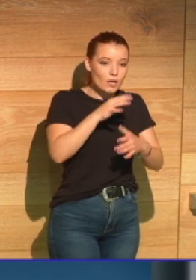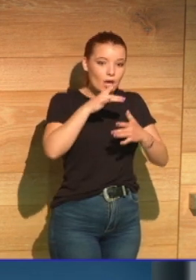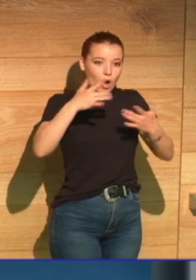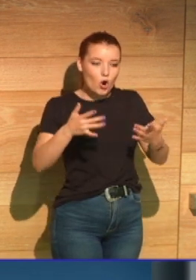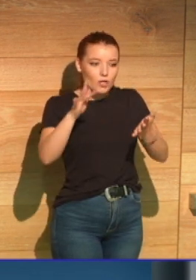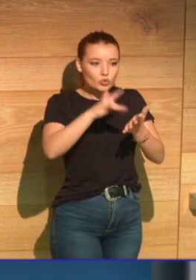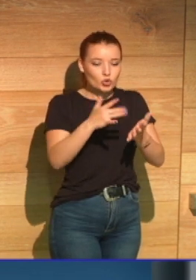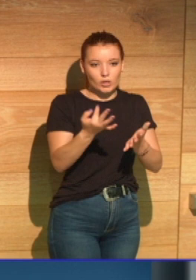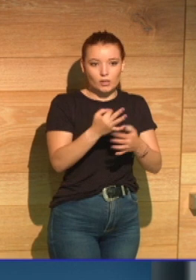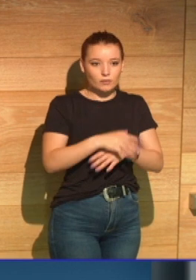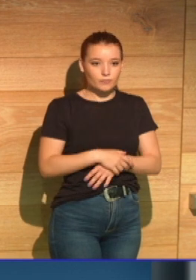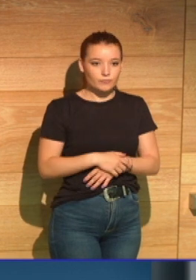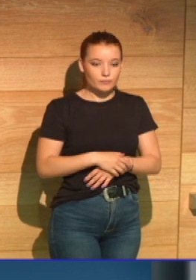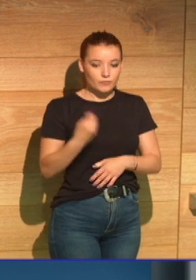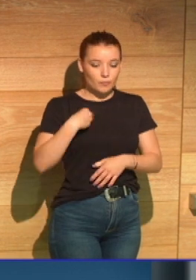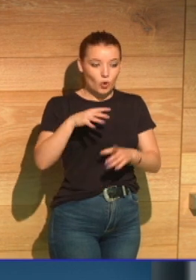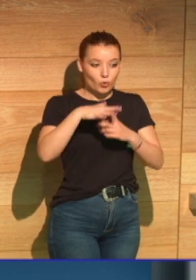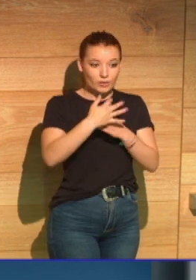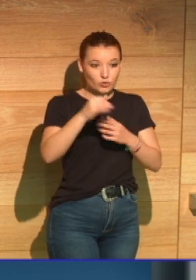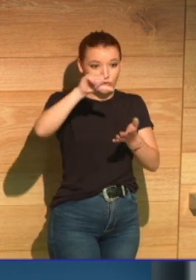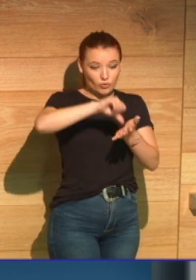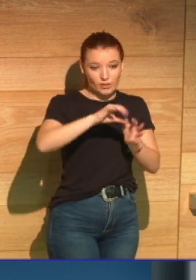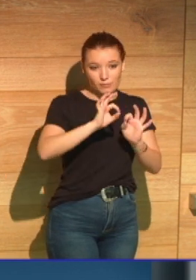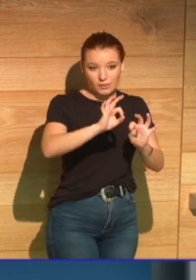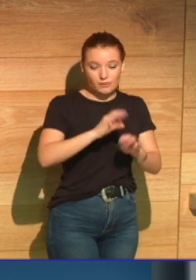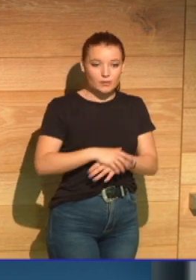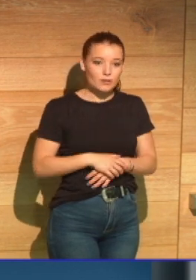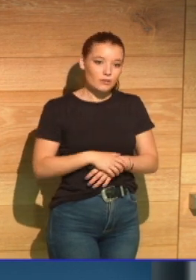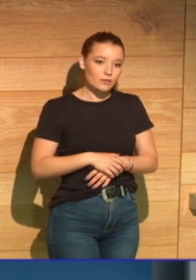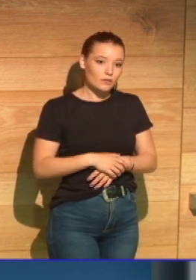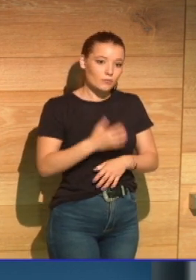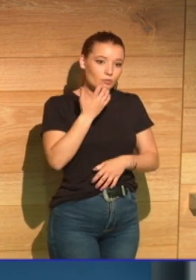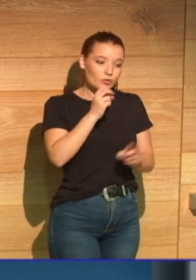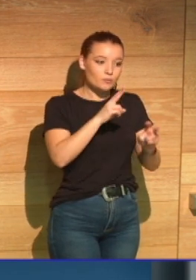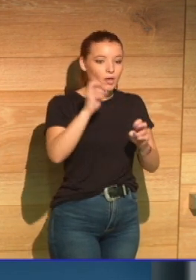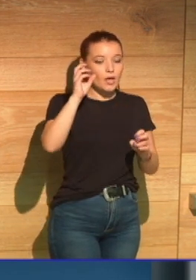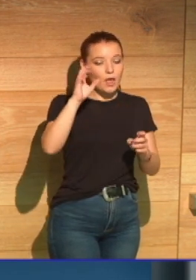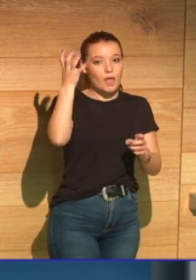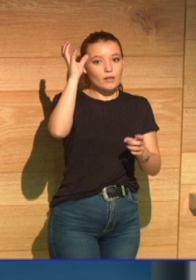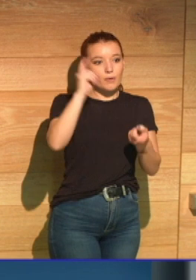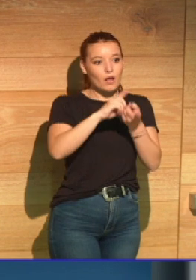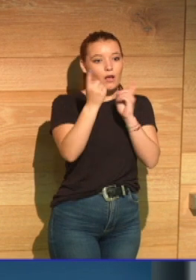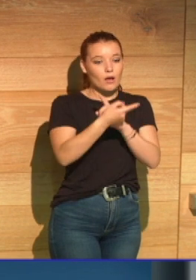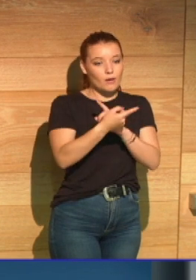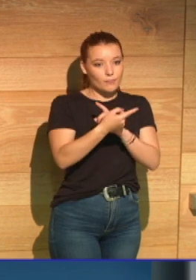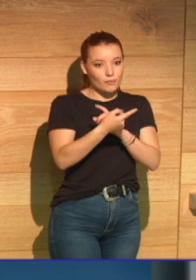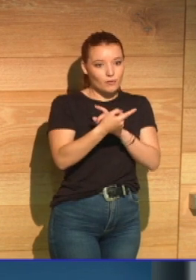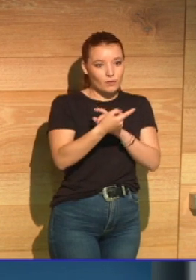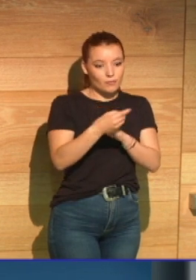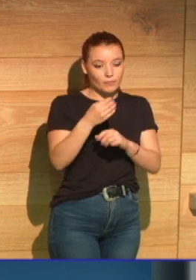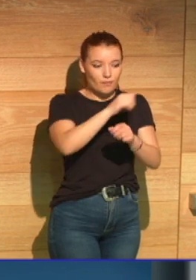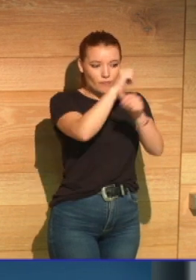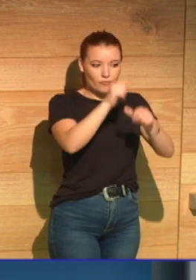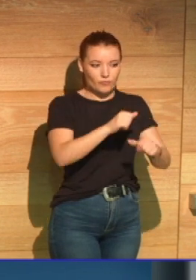el contexto de esta ciudad, en el contexto de lo que está sucediendo en cuanto, por ejemplo, a relaciones del cambio climático, de manera muy frontal y muy específica. Me